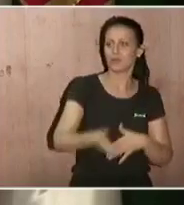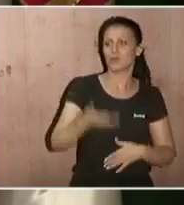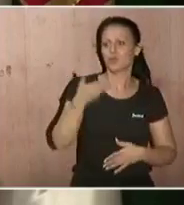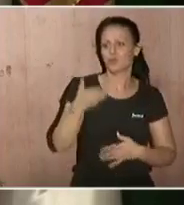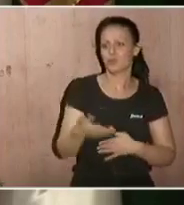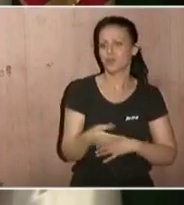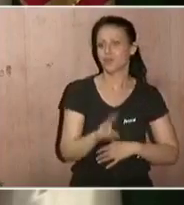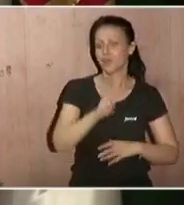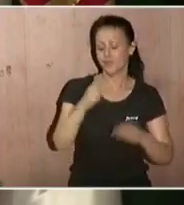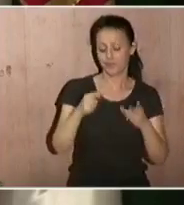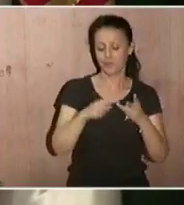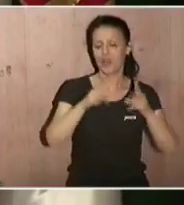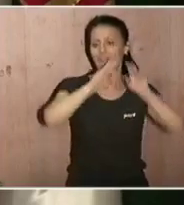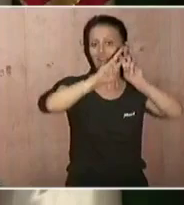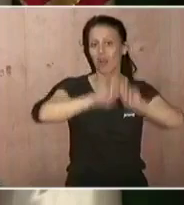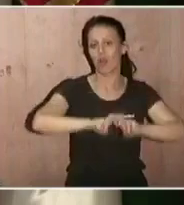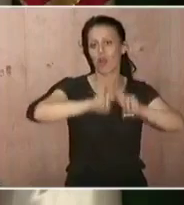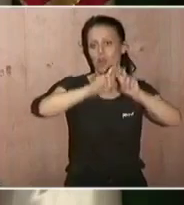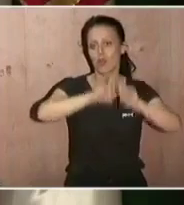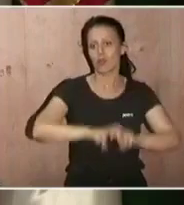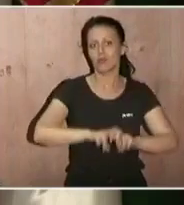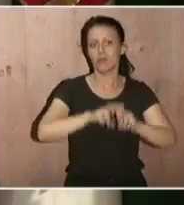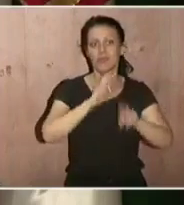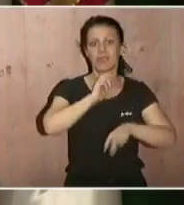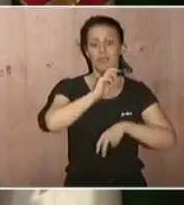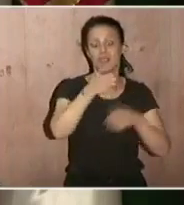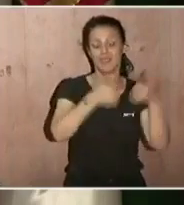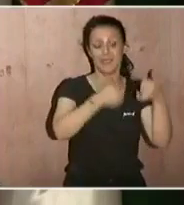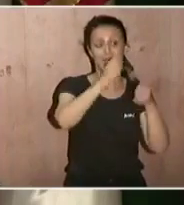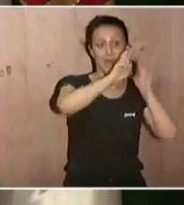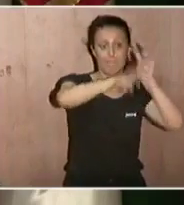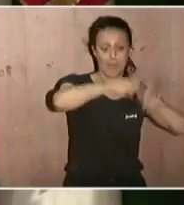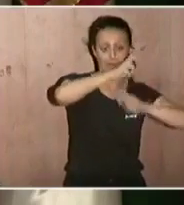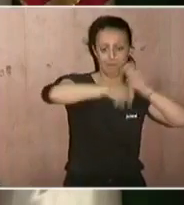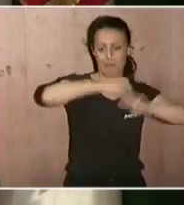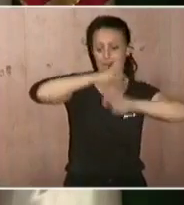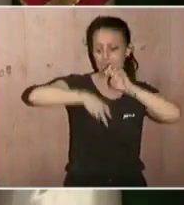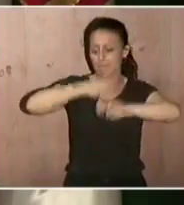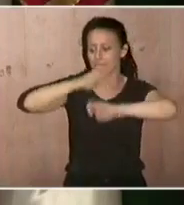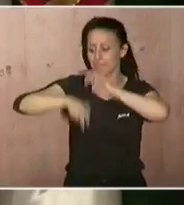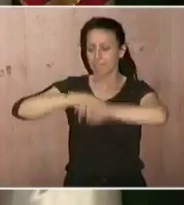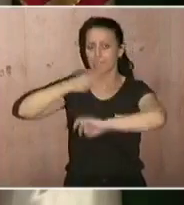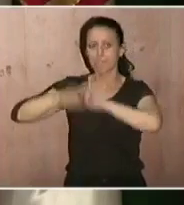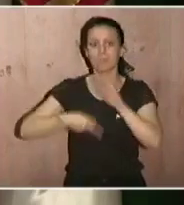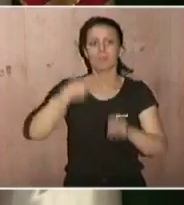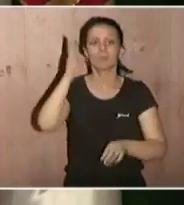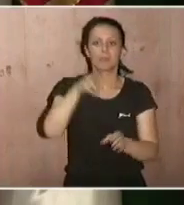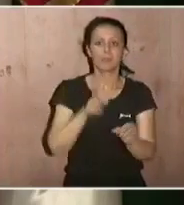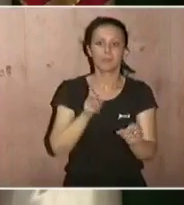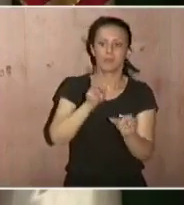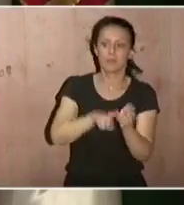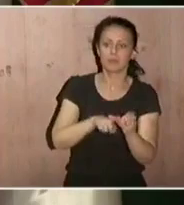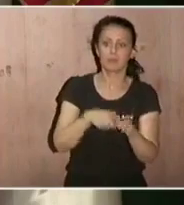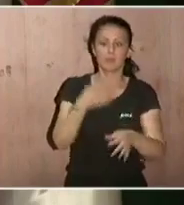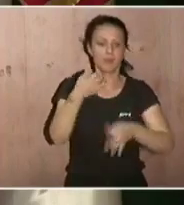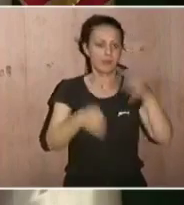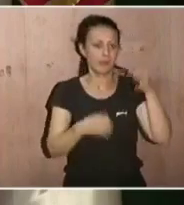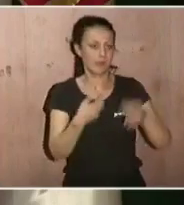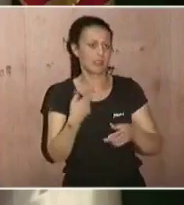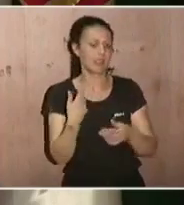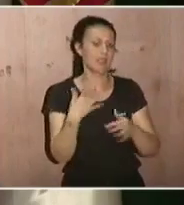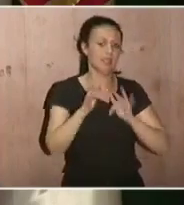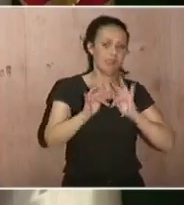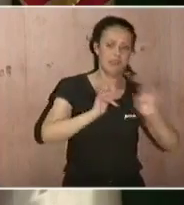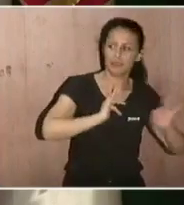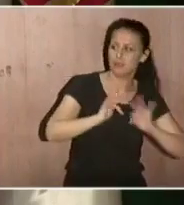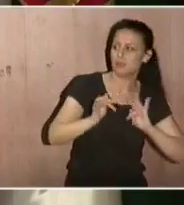de evaluador. Además de corregir miles de exámenes en la facultad, he formado parte de tribunales de tesis, comisiones de acceso a